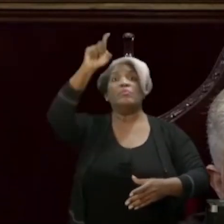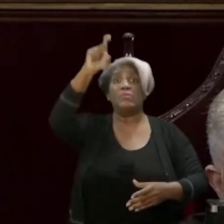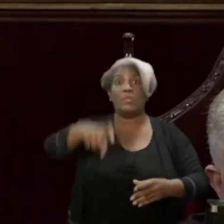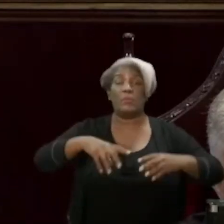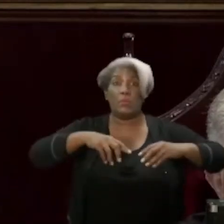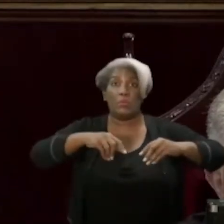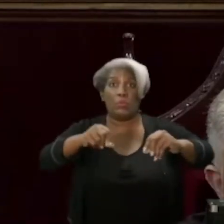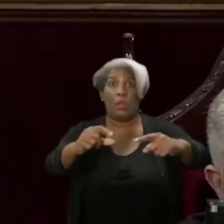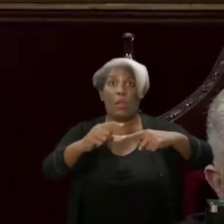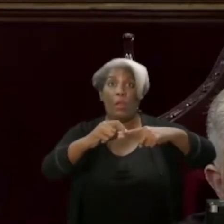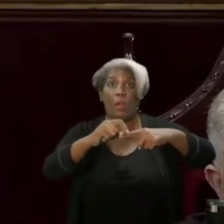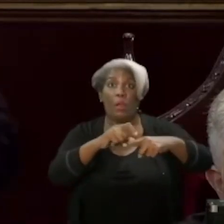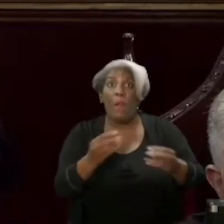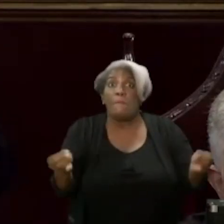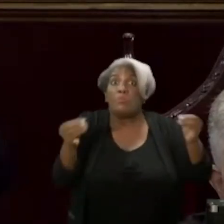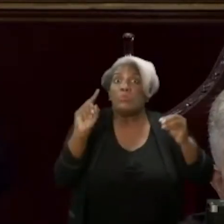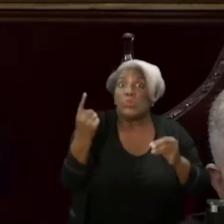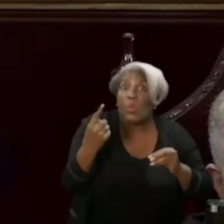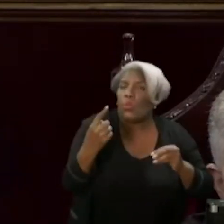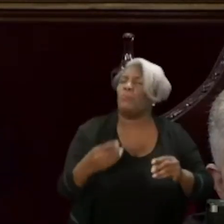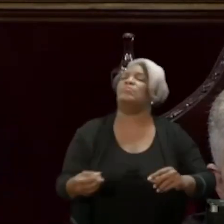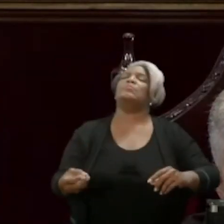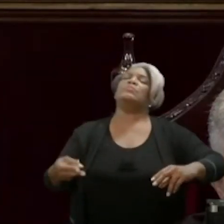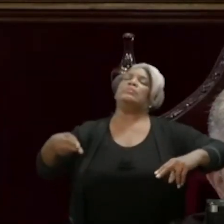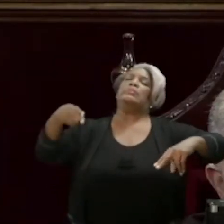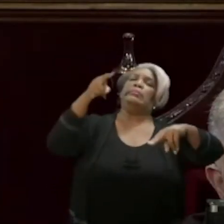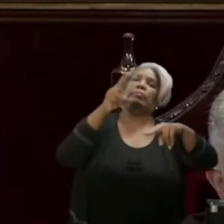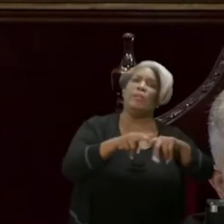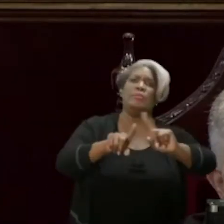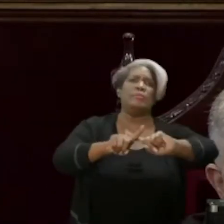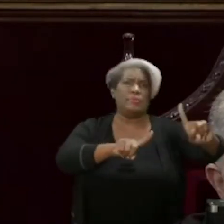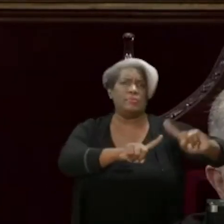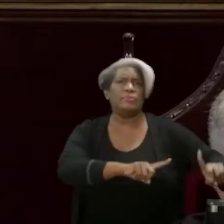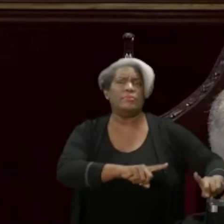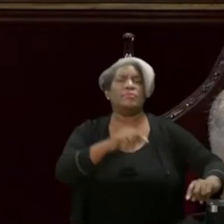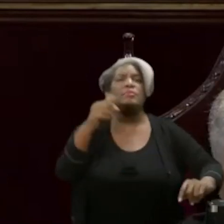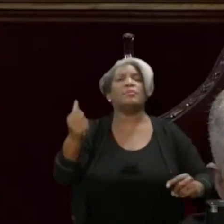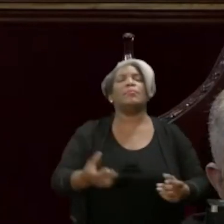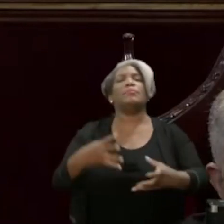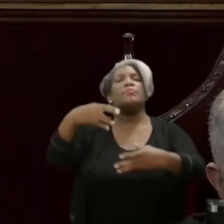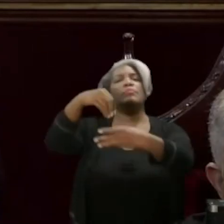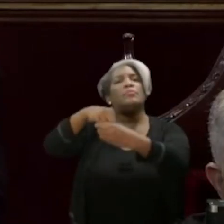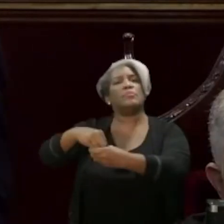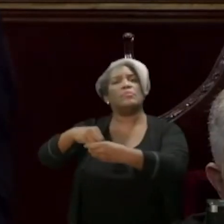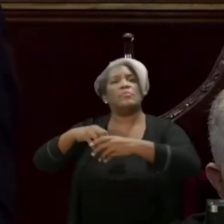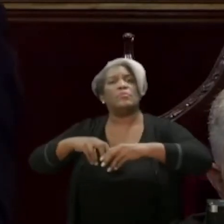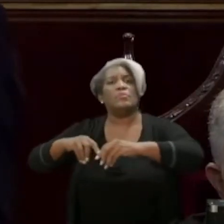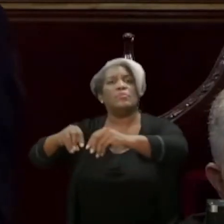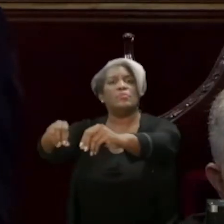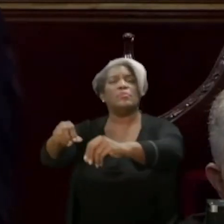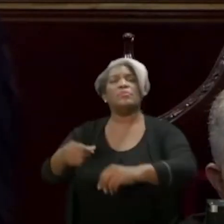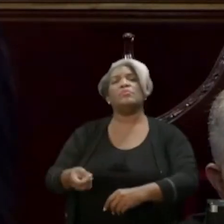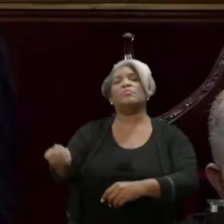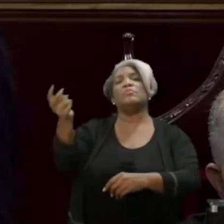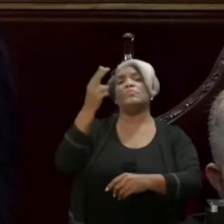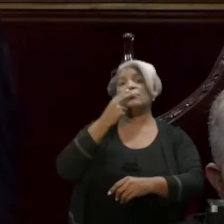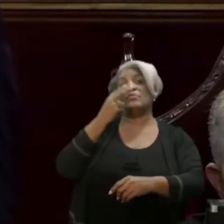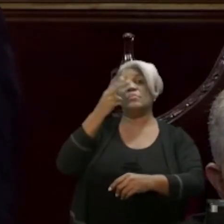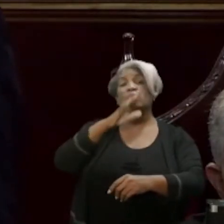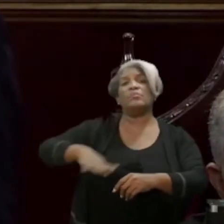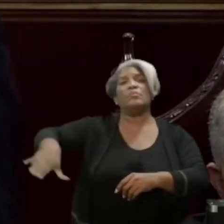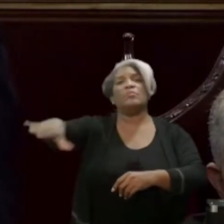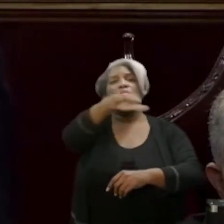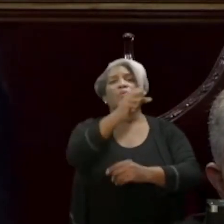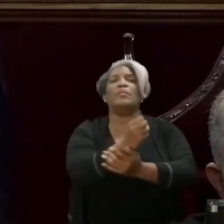que habichuelas. Y como parte de este plan, se está introduciendo la siembra de tabacos, especialmente en las matas de Farfán,